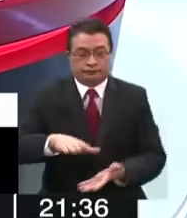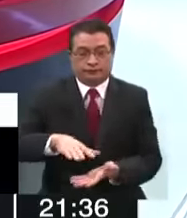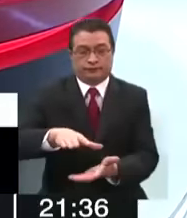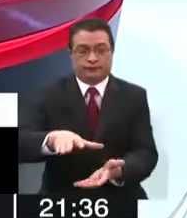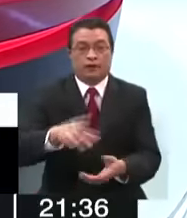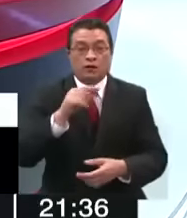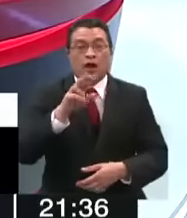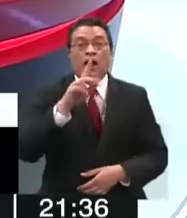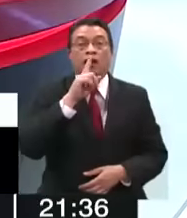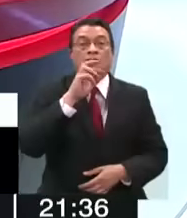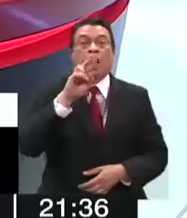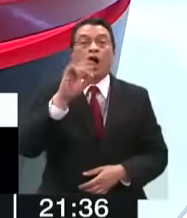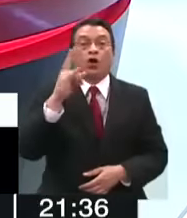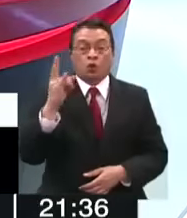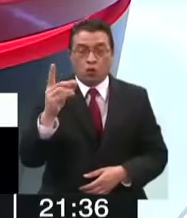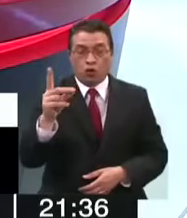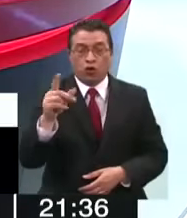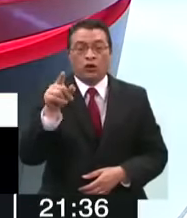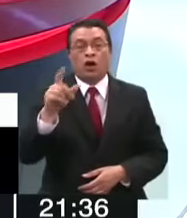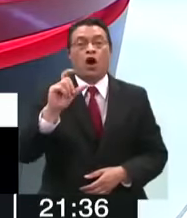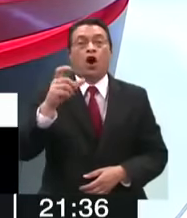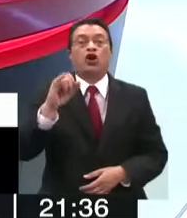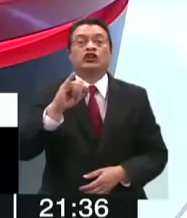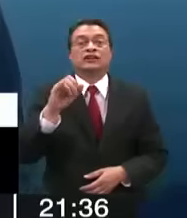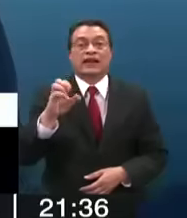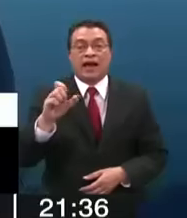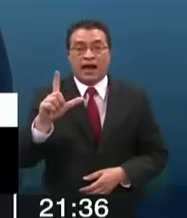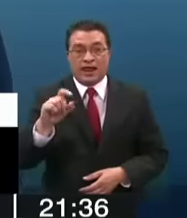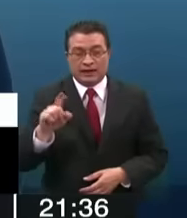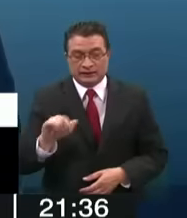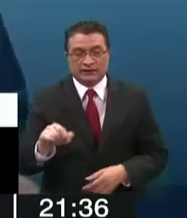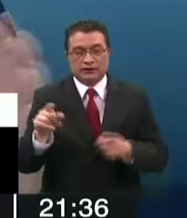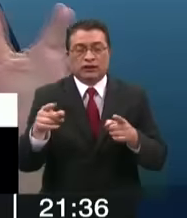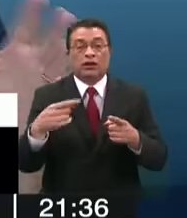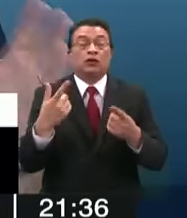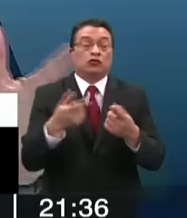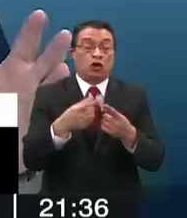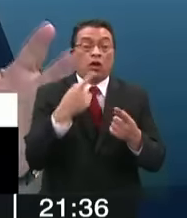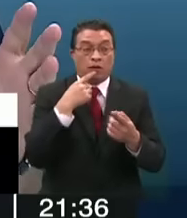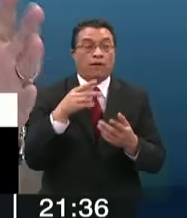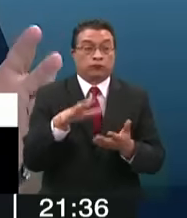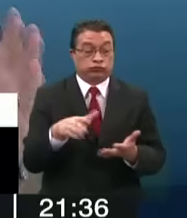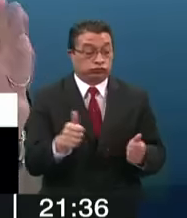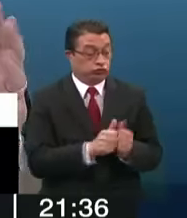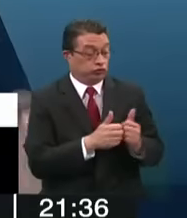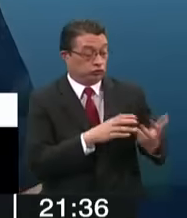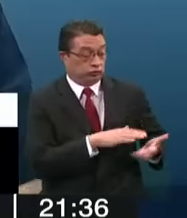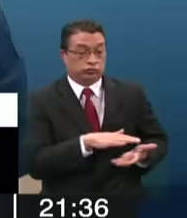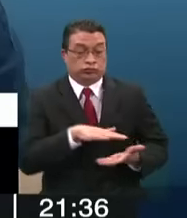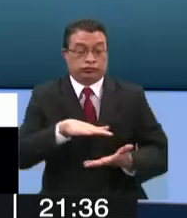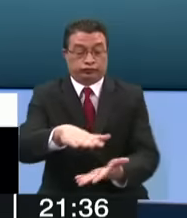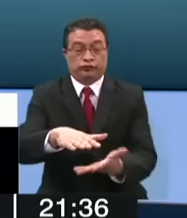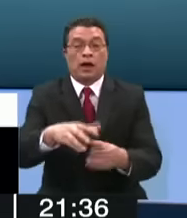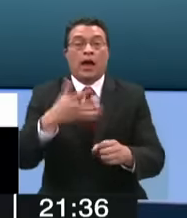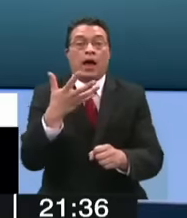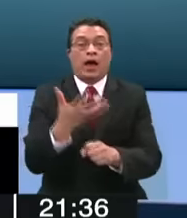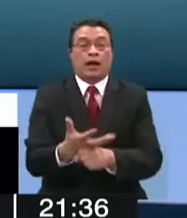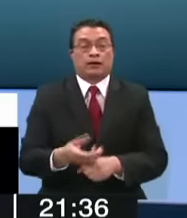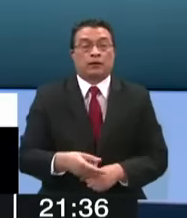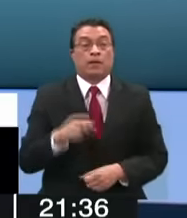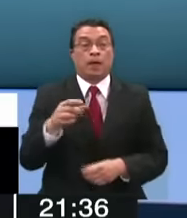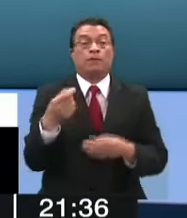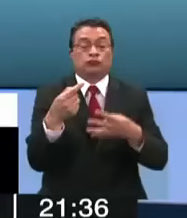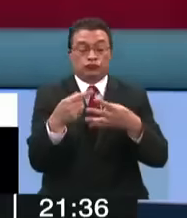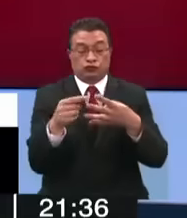a Taruda, a Rodrigo González, a Cheroni el viernes, están llevando harta ficha. Bueno, eso significa